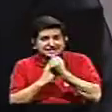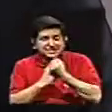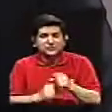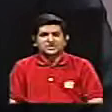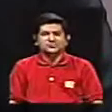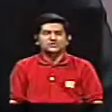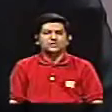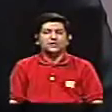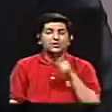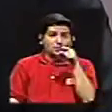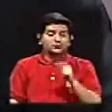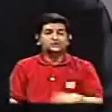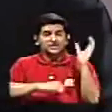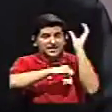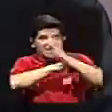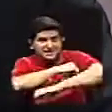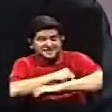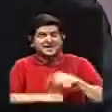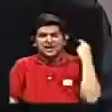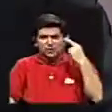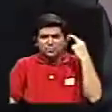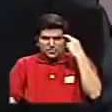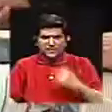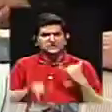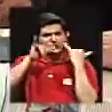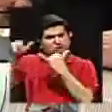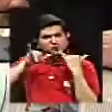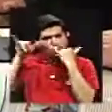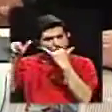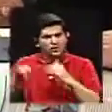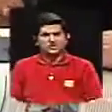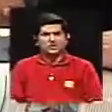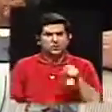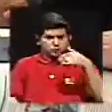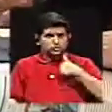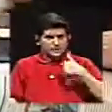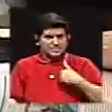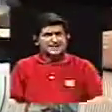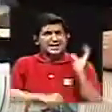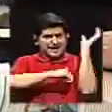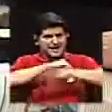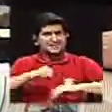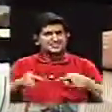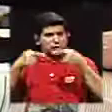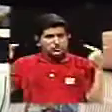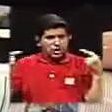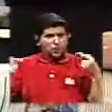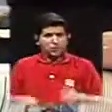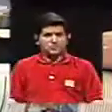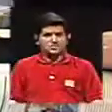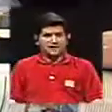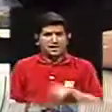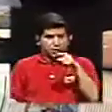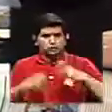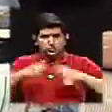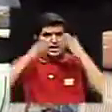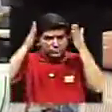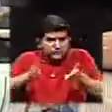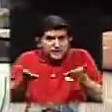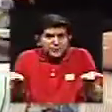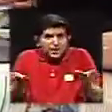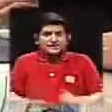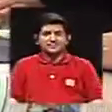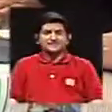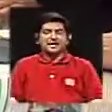está condenado. No lo van a condenar. Usted está condenado por las causas que le han atribuido. No lo van a condenar. Usted tiene sentencia en contra. Es usted delincuente. Porque el tema